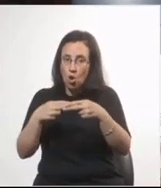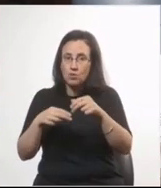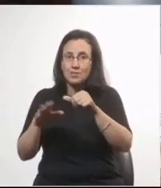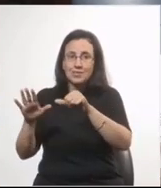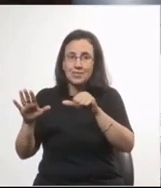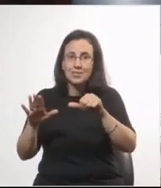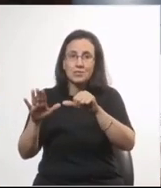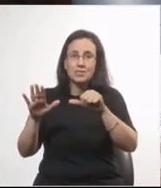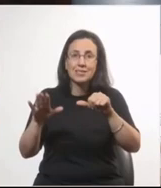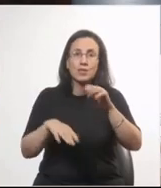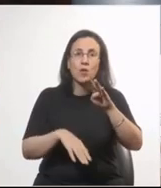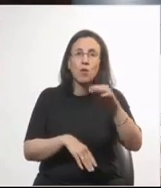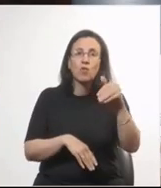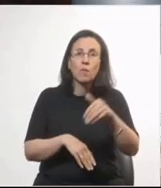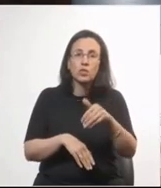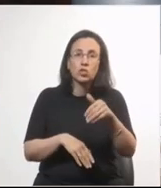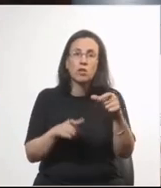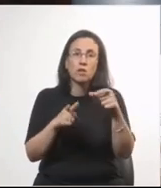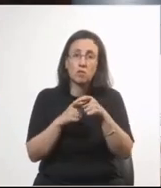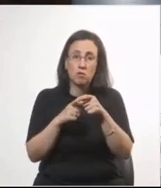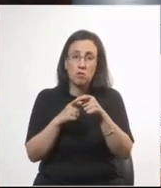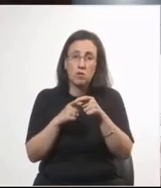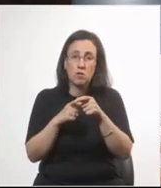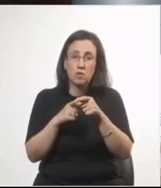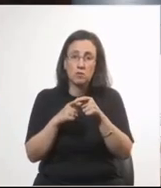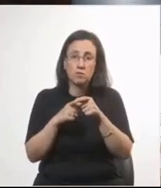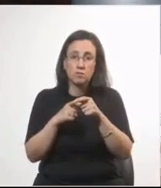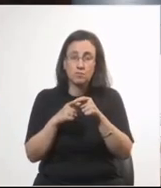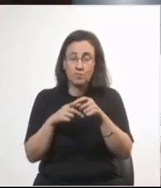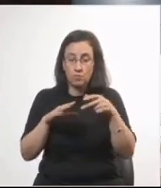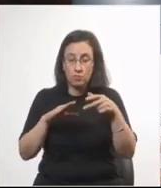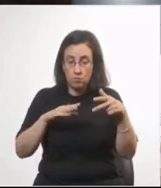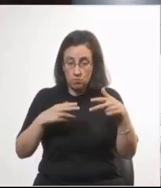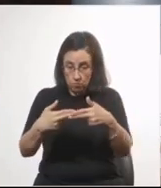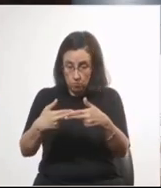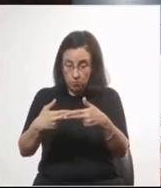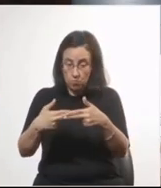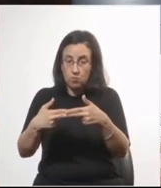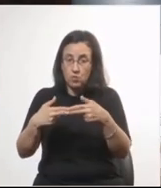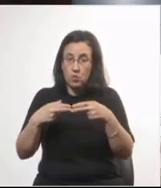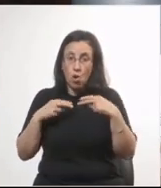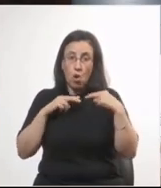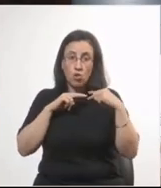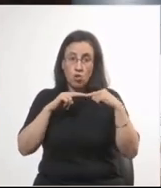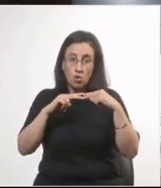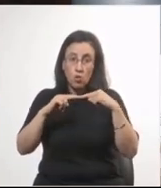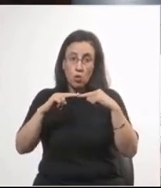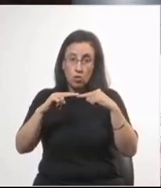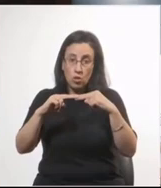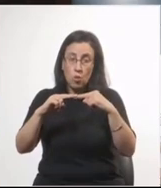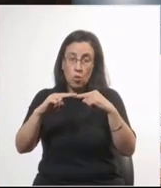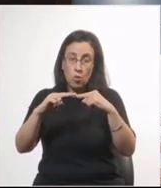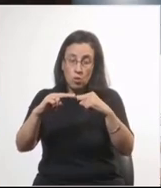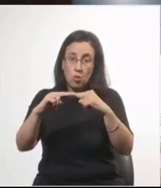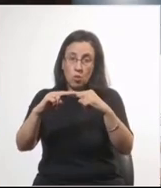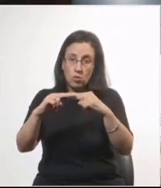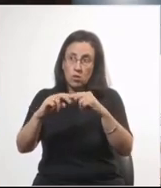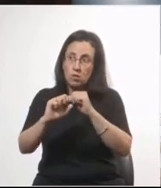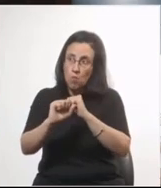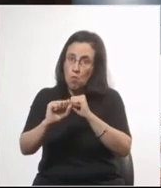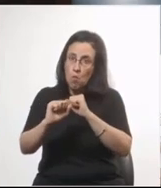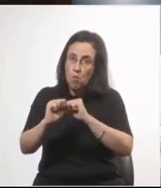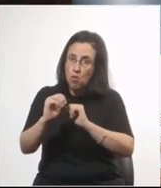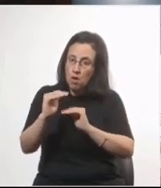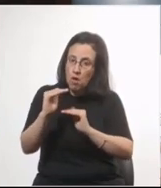664 millones de dólares. Un recorte que comenzó en el 2020, que se sostuvo en el 2021, pese al inicio de la recuperación